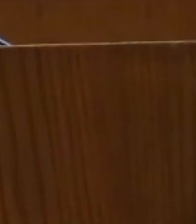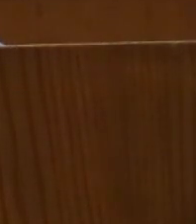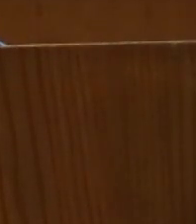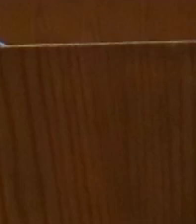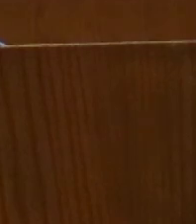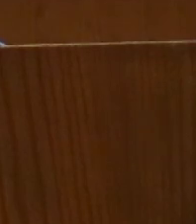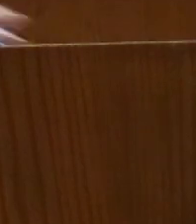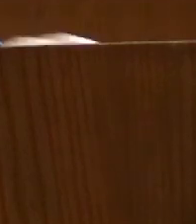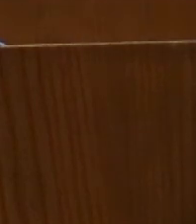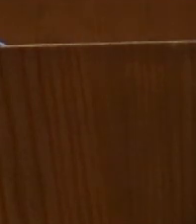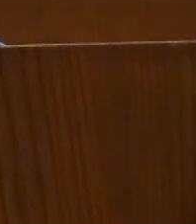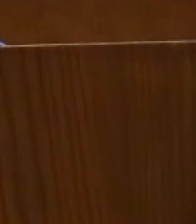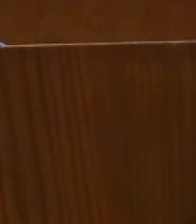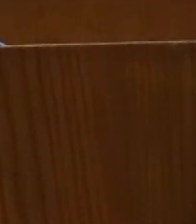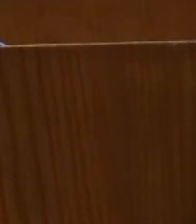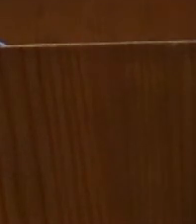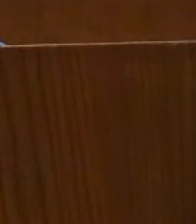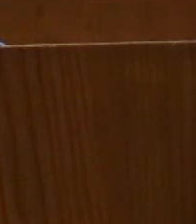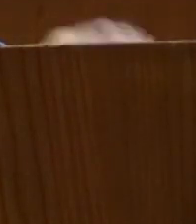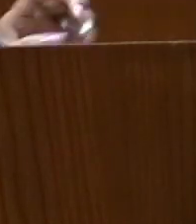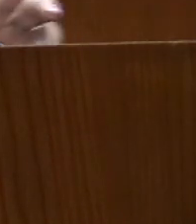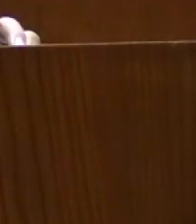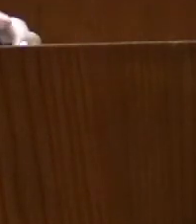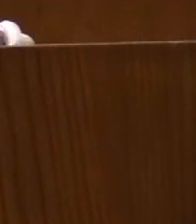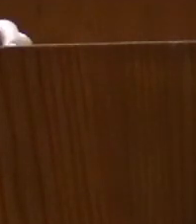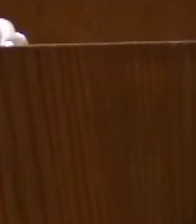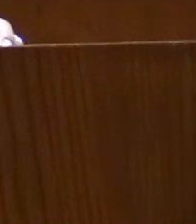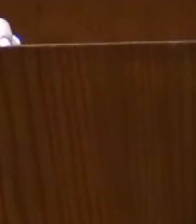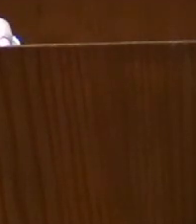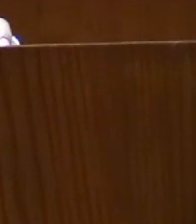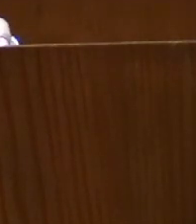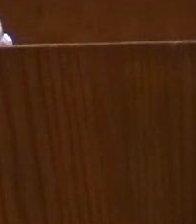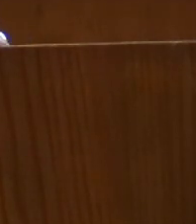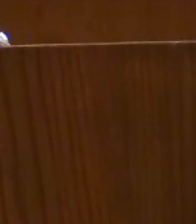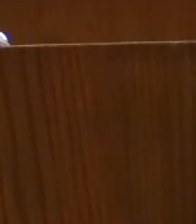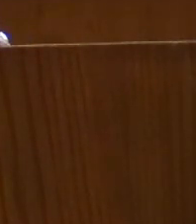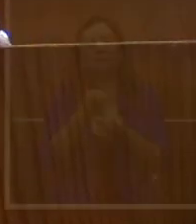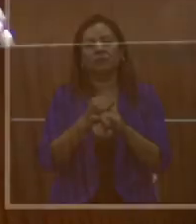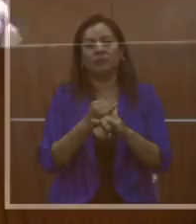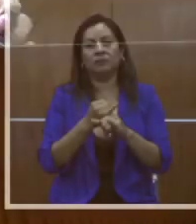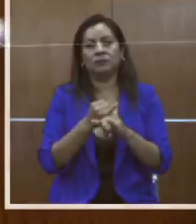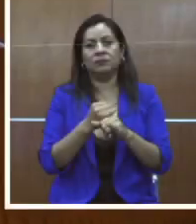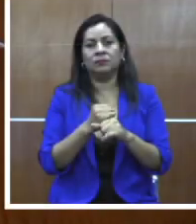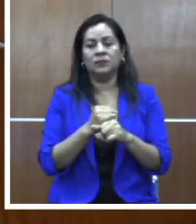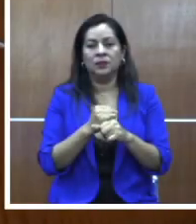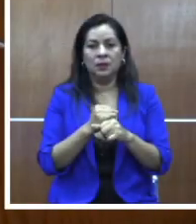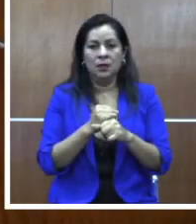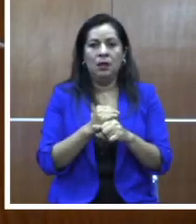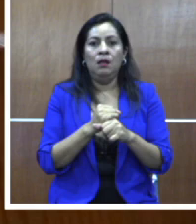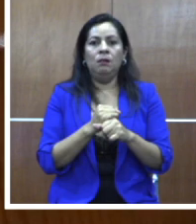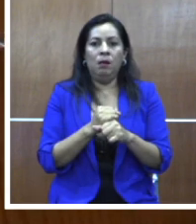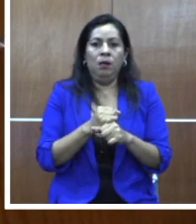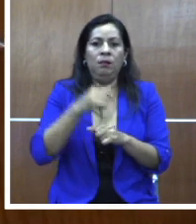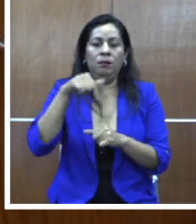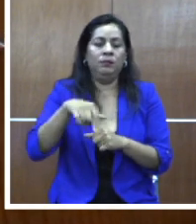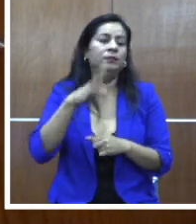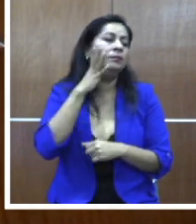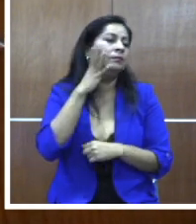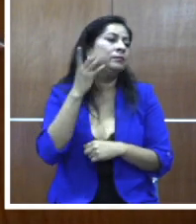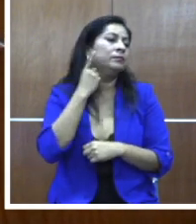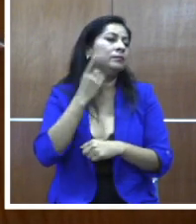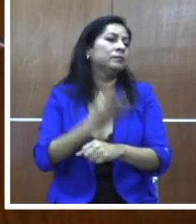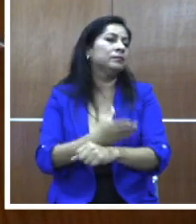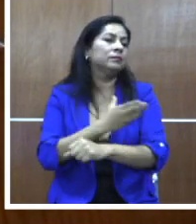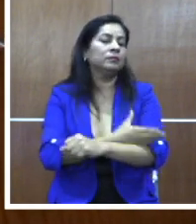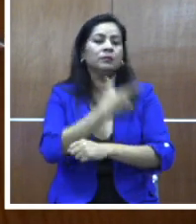Medios de comunicación que aún nos siguen, plataformas digitales, Canal del Congreso,